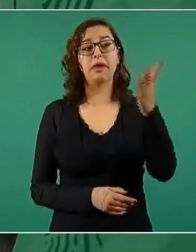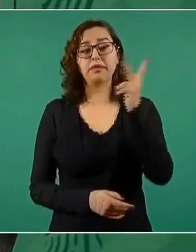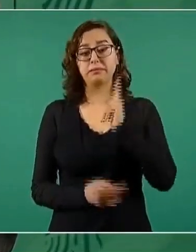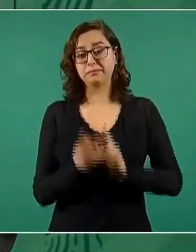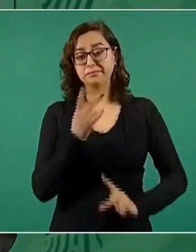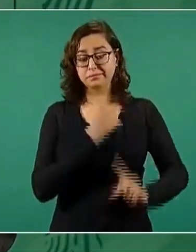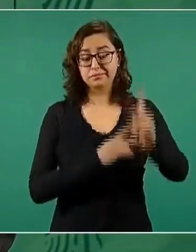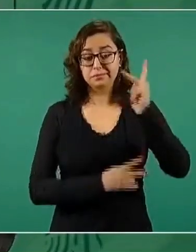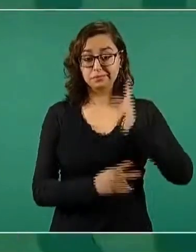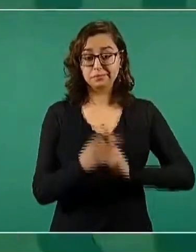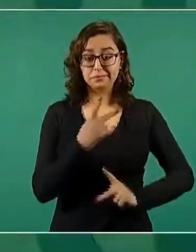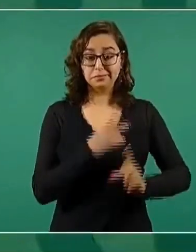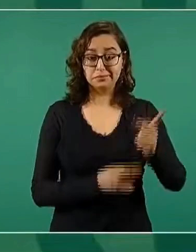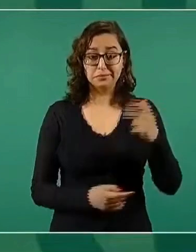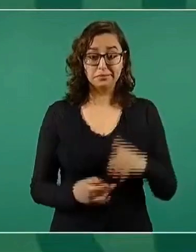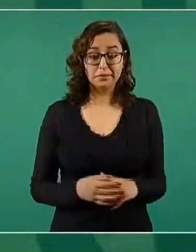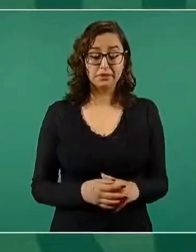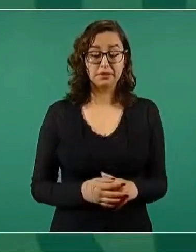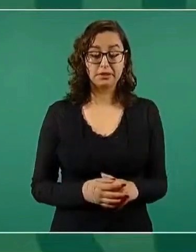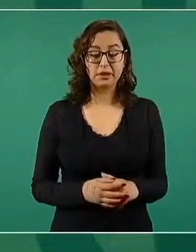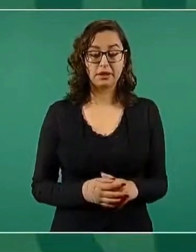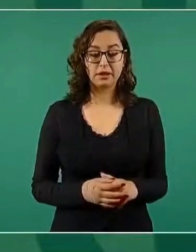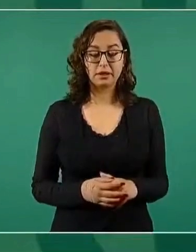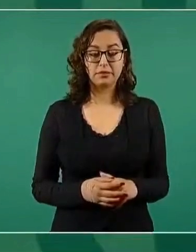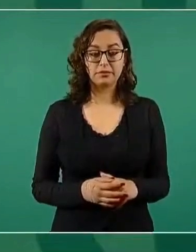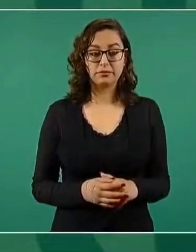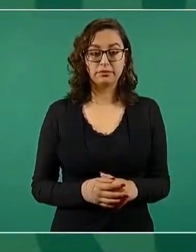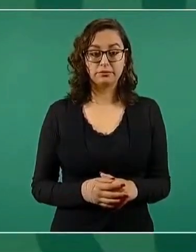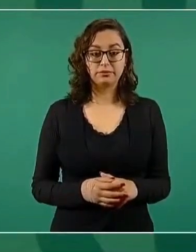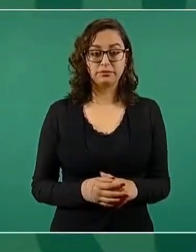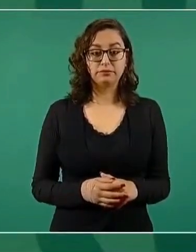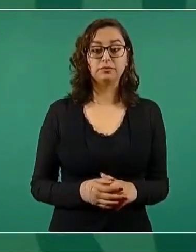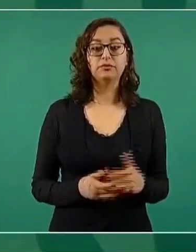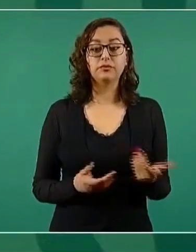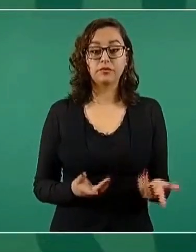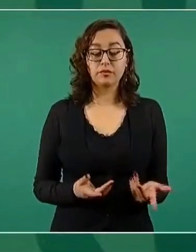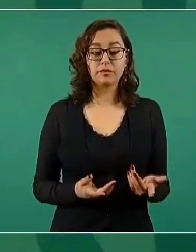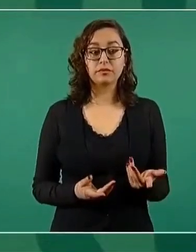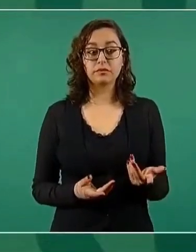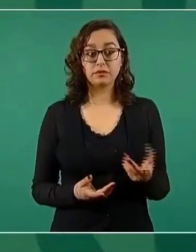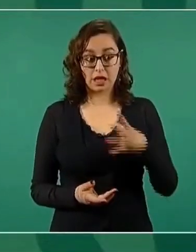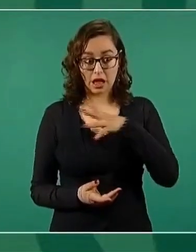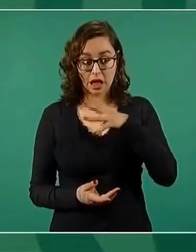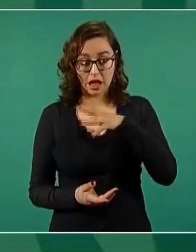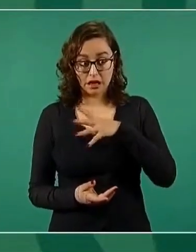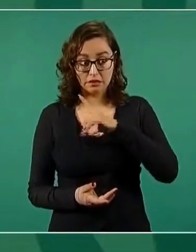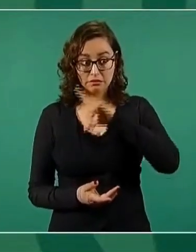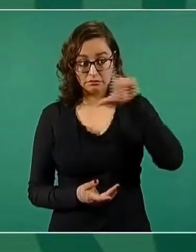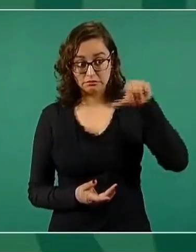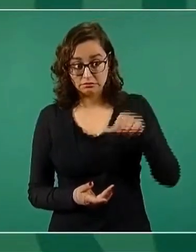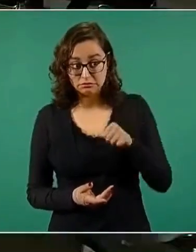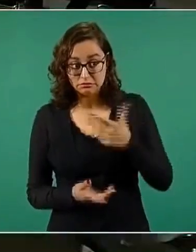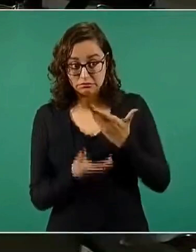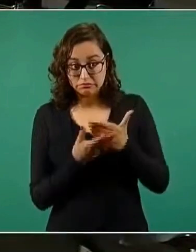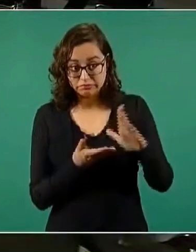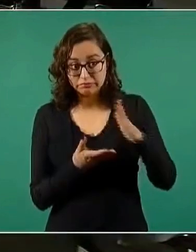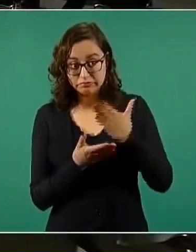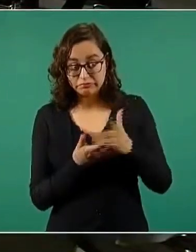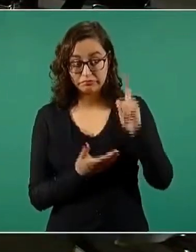deuda, desde luego, si tienen posibilidad de pagar,